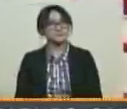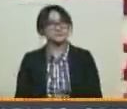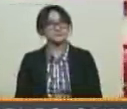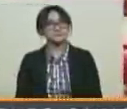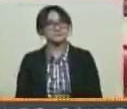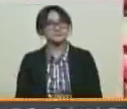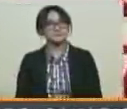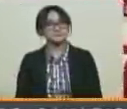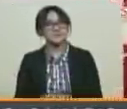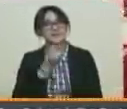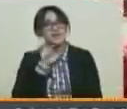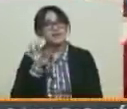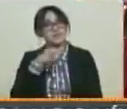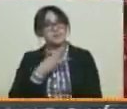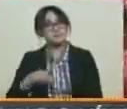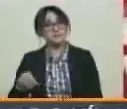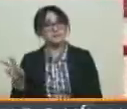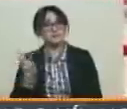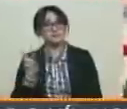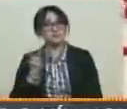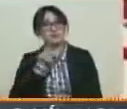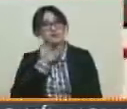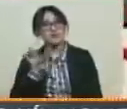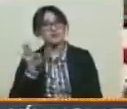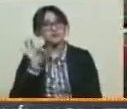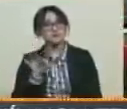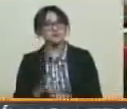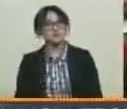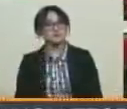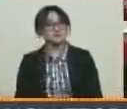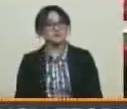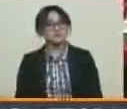¿quién elige al presidente de la República?